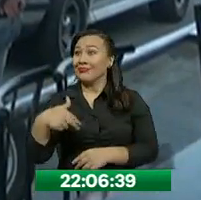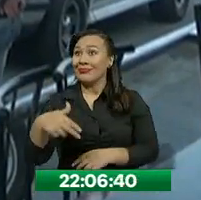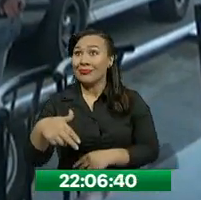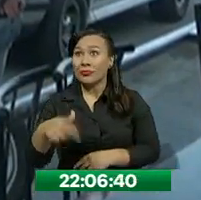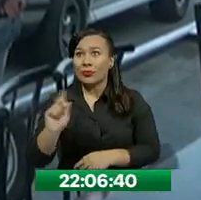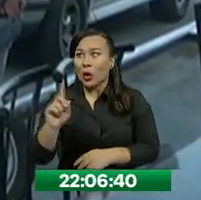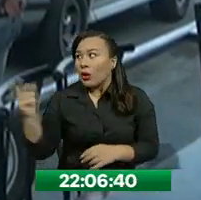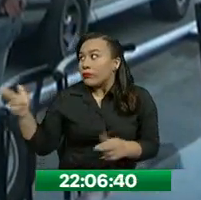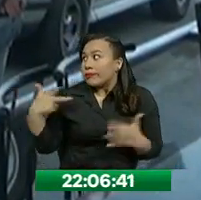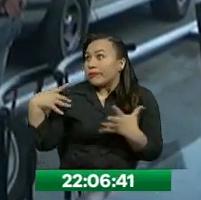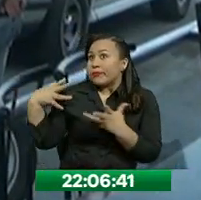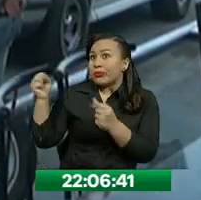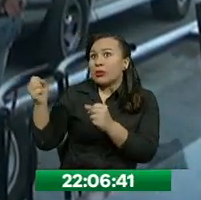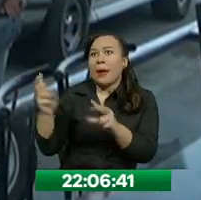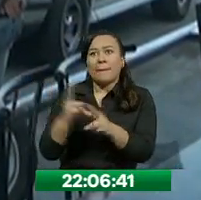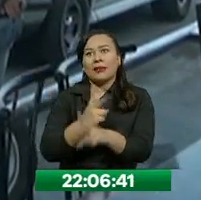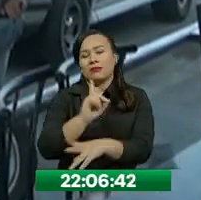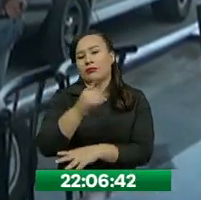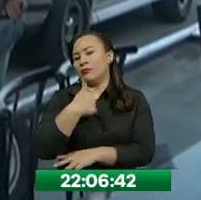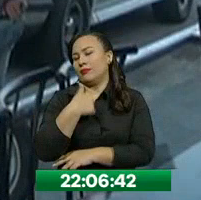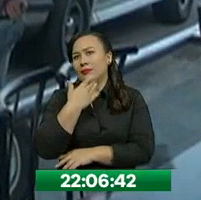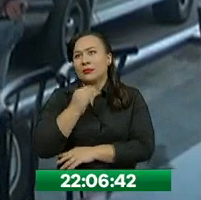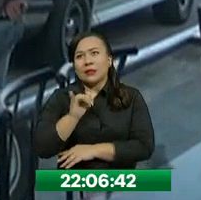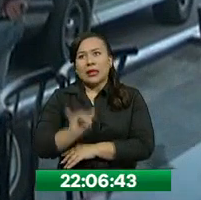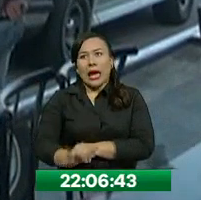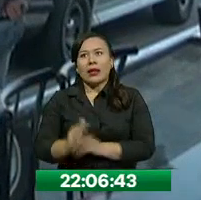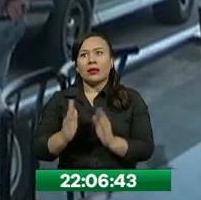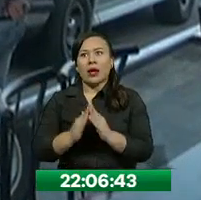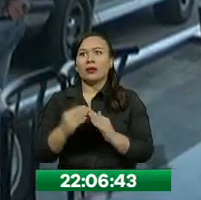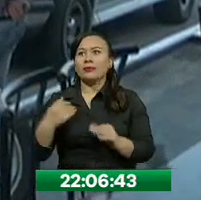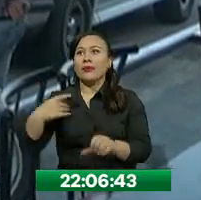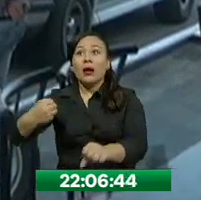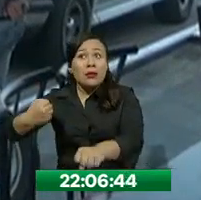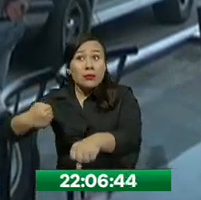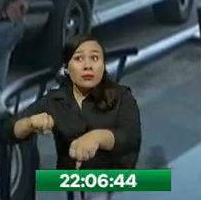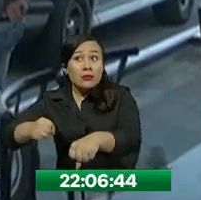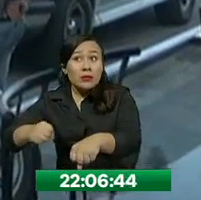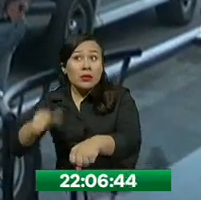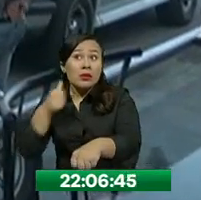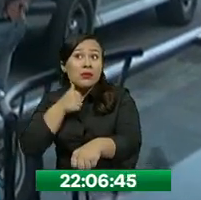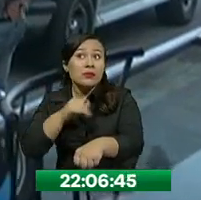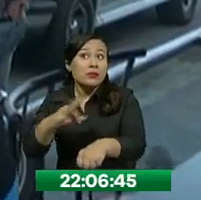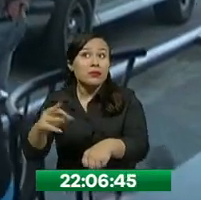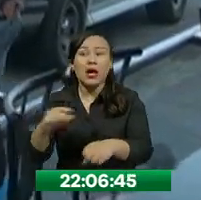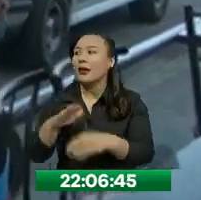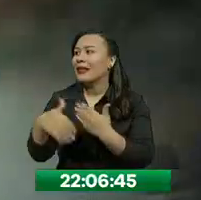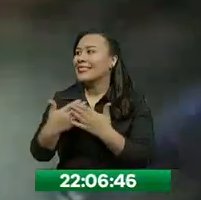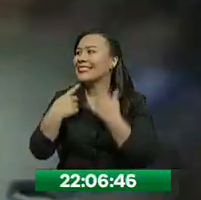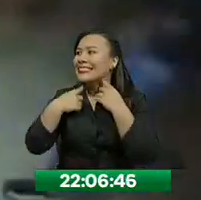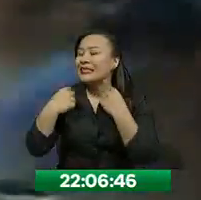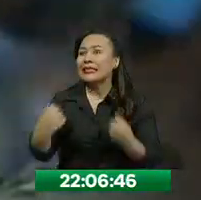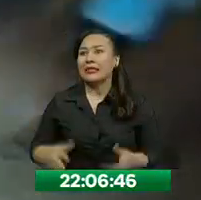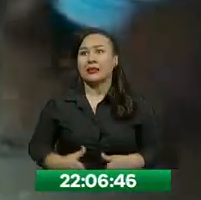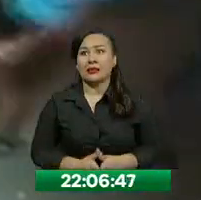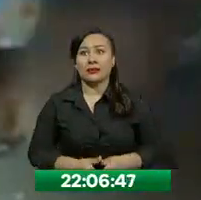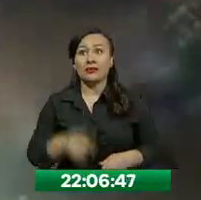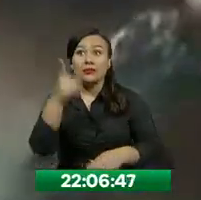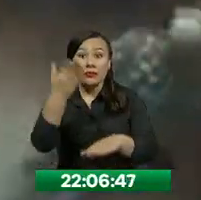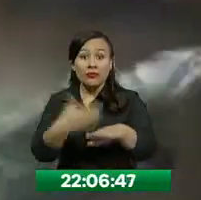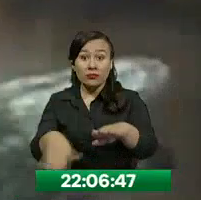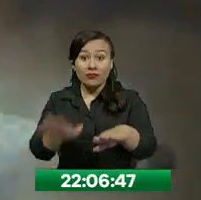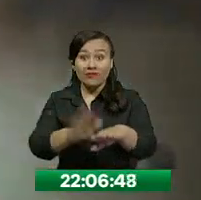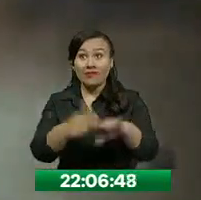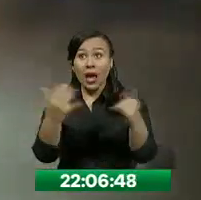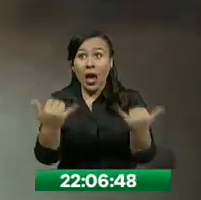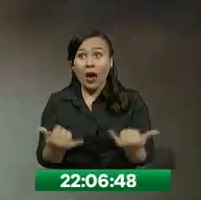andan estos señores en moto y le asaltan, ¿no? Le quitan todo lo que tienen. Sobre este tema, la policía de